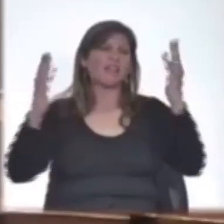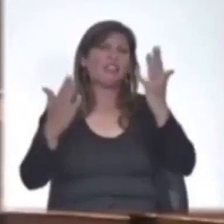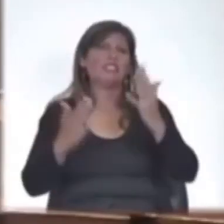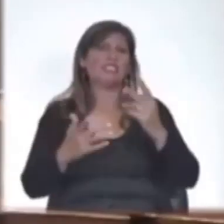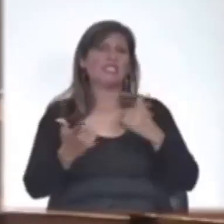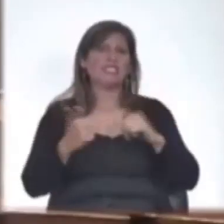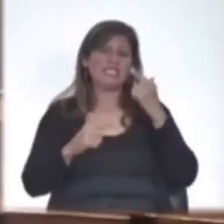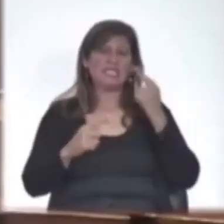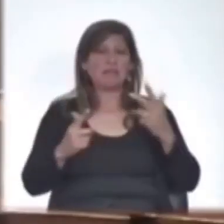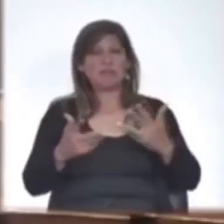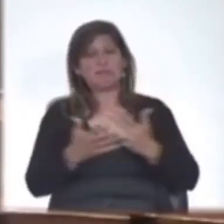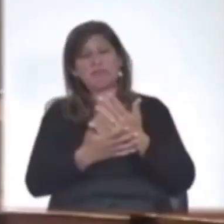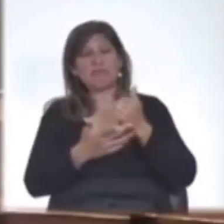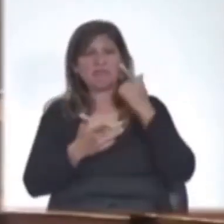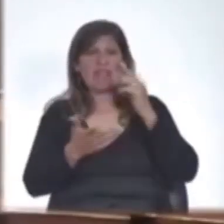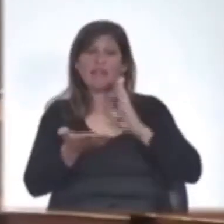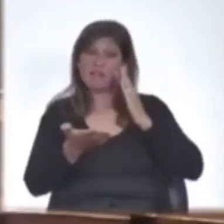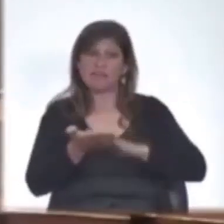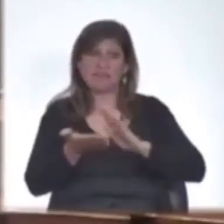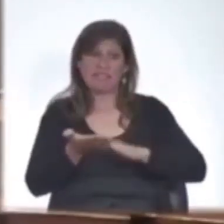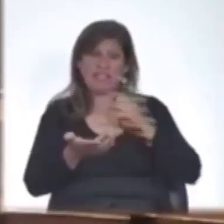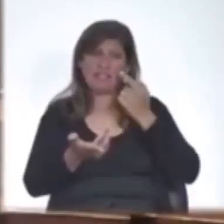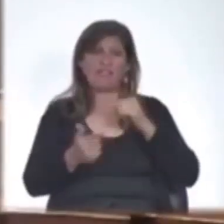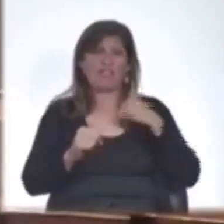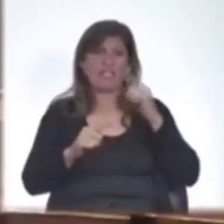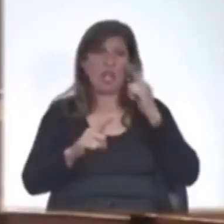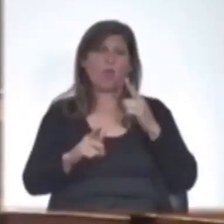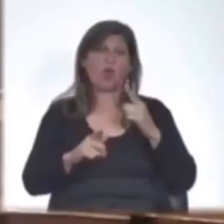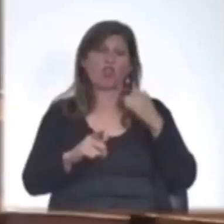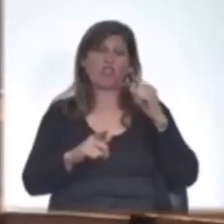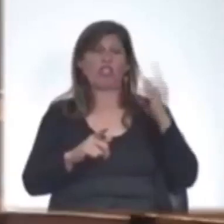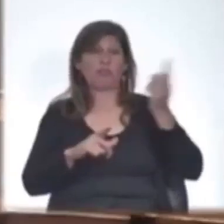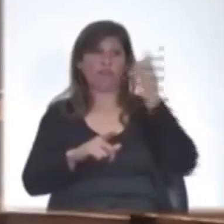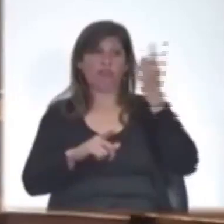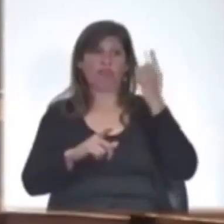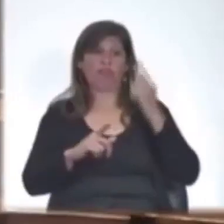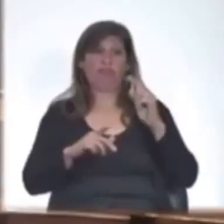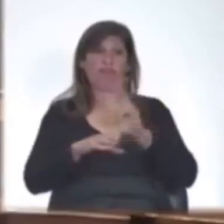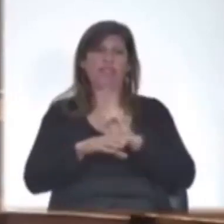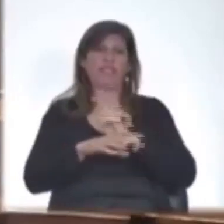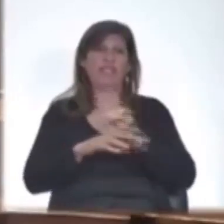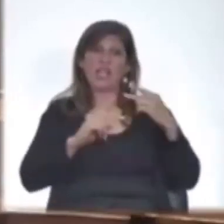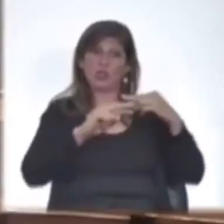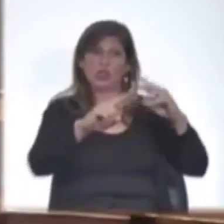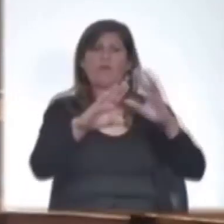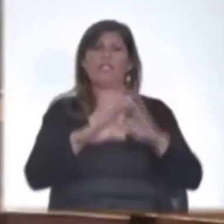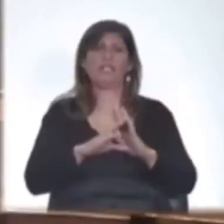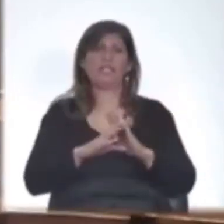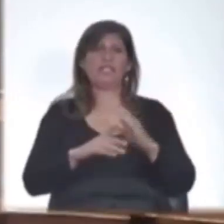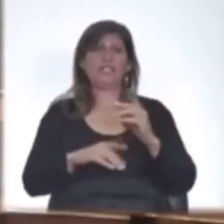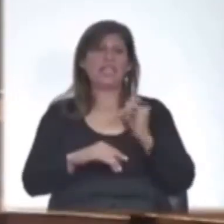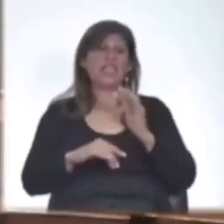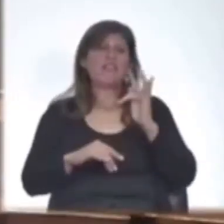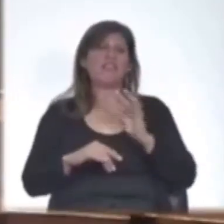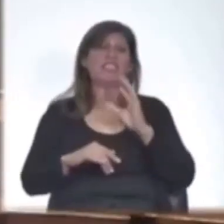una exposición escrita, recibimos de los vecinos de la localidad de Bichadero una necesidad que es el